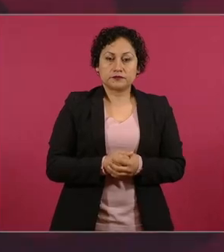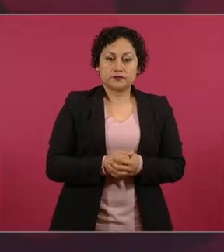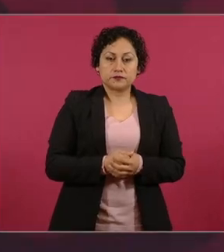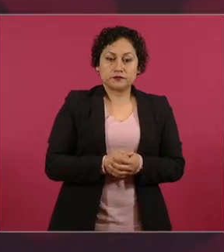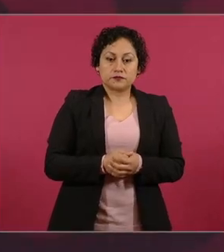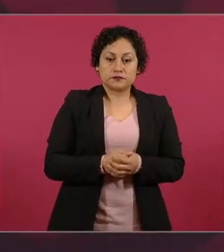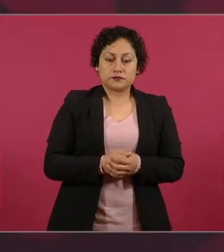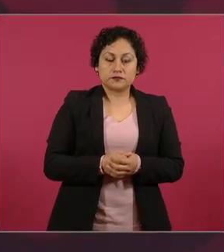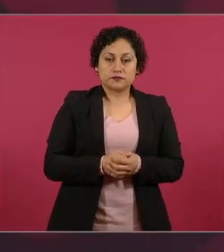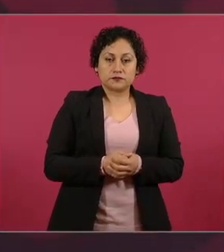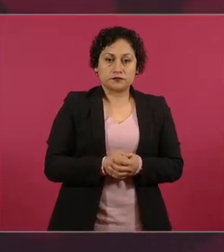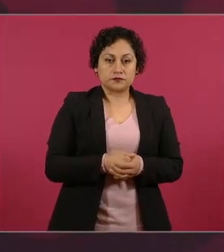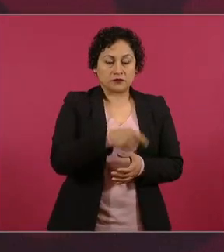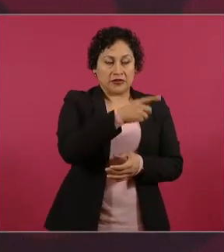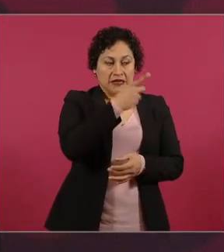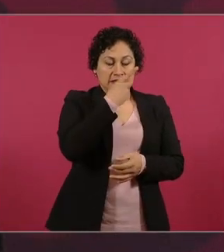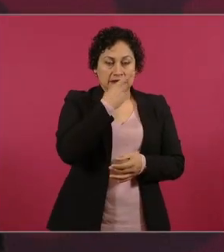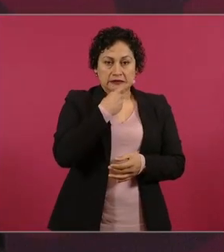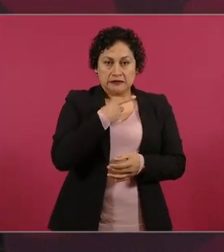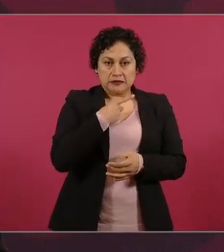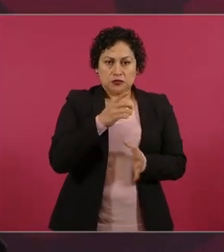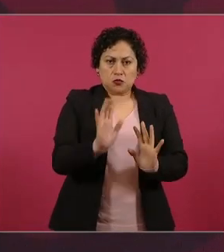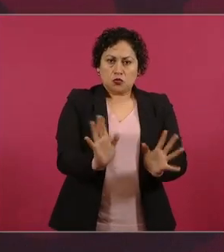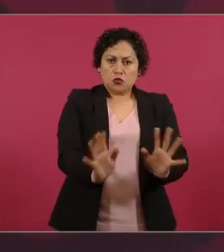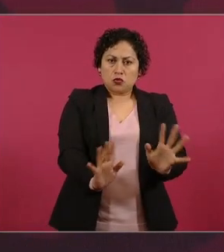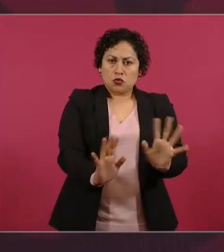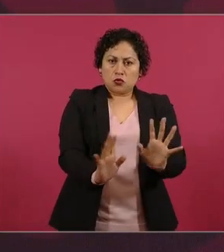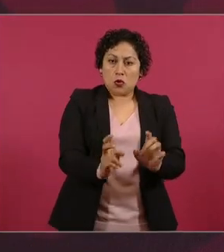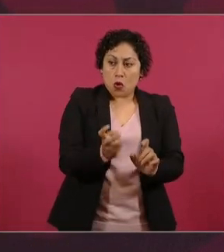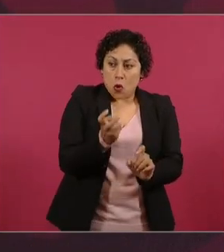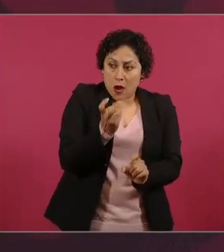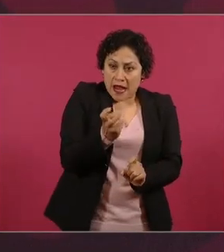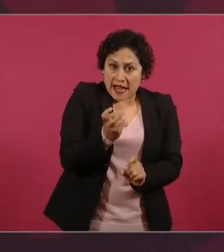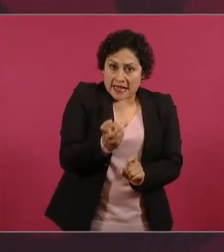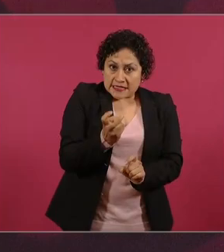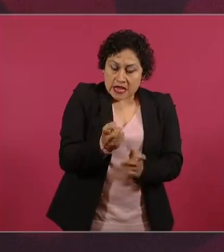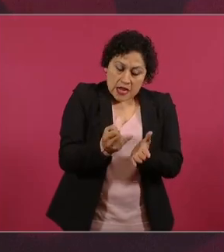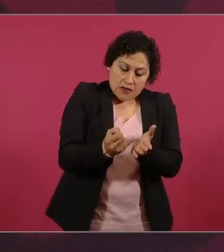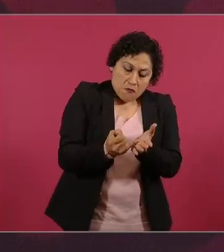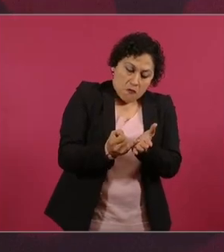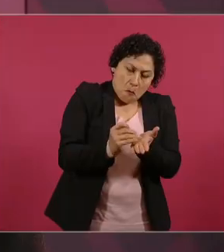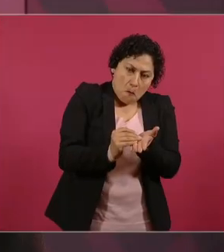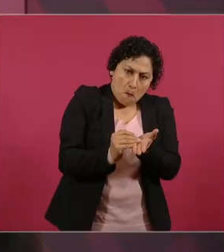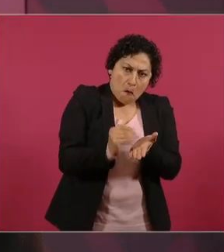o sea, aumentar el cobro para la construcción del muro.